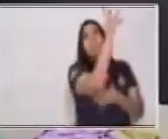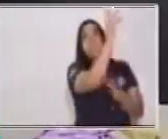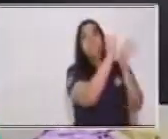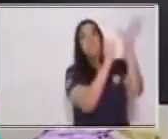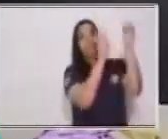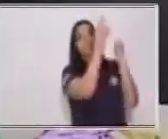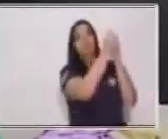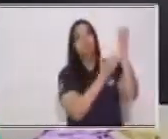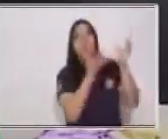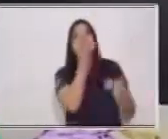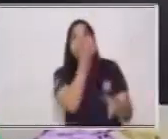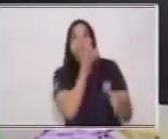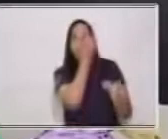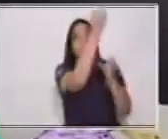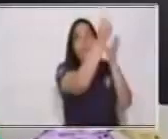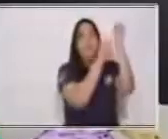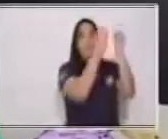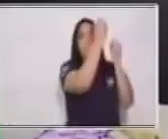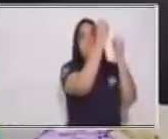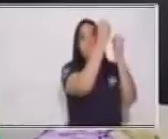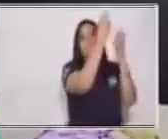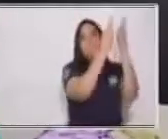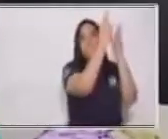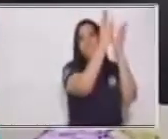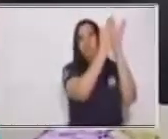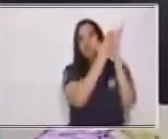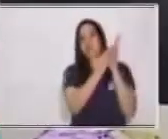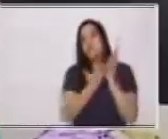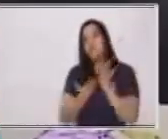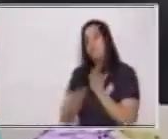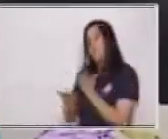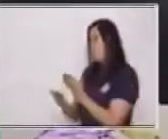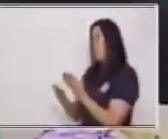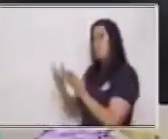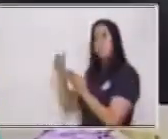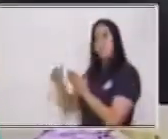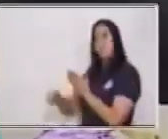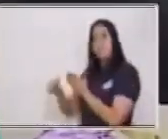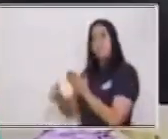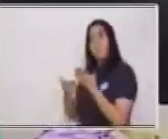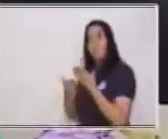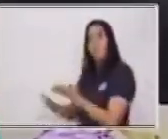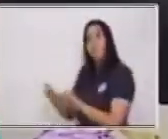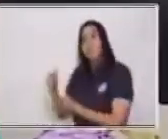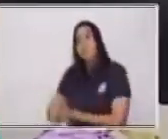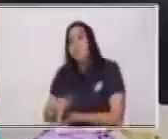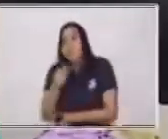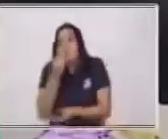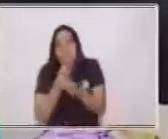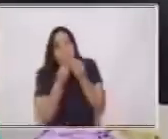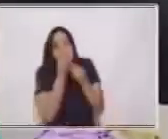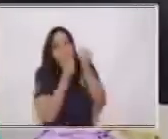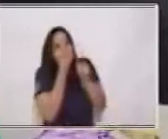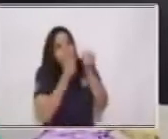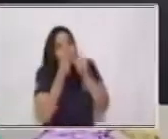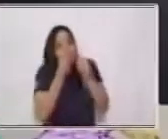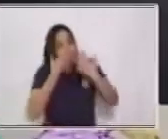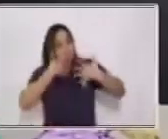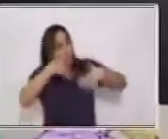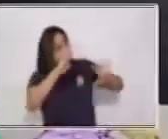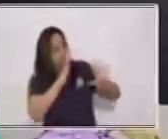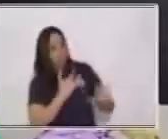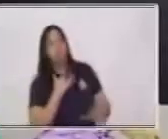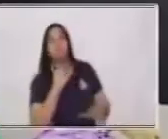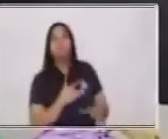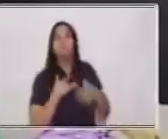mariquita. Cuando él regresó, le dio las manzanas, ella se lo comió y se sintió mejor. Al estar mejor,